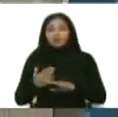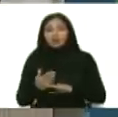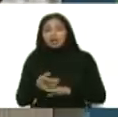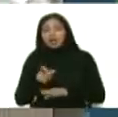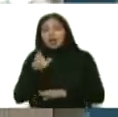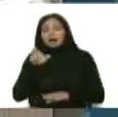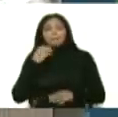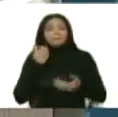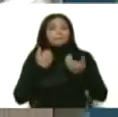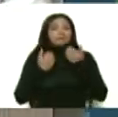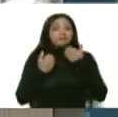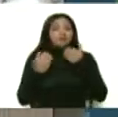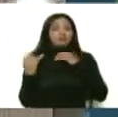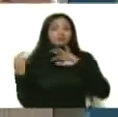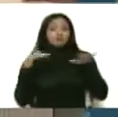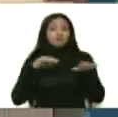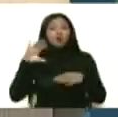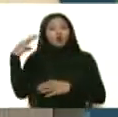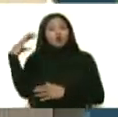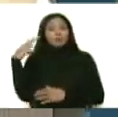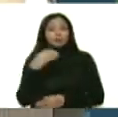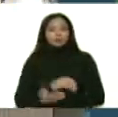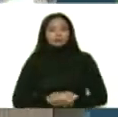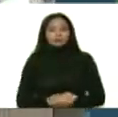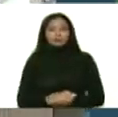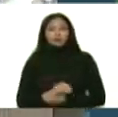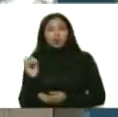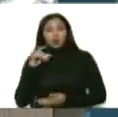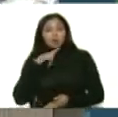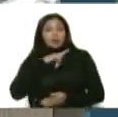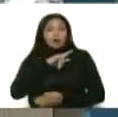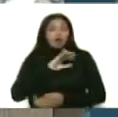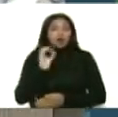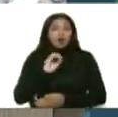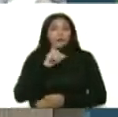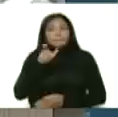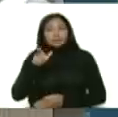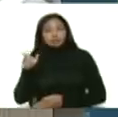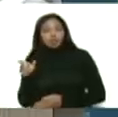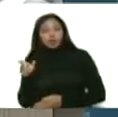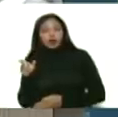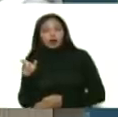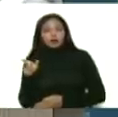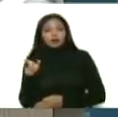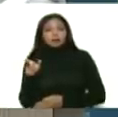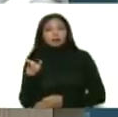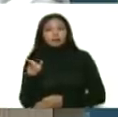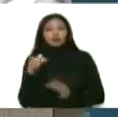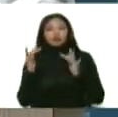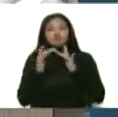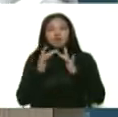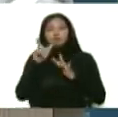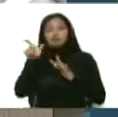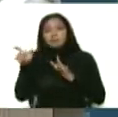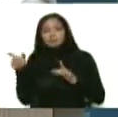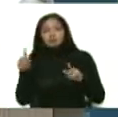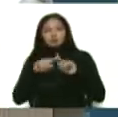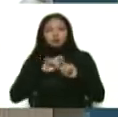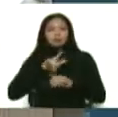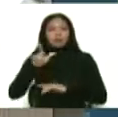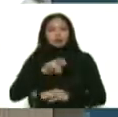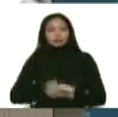casos importados desde Colombia. O son viajeros o son personas que han estado en contacto con